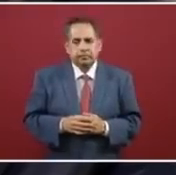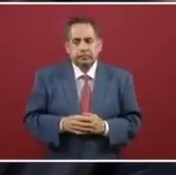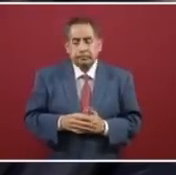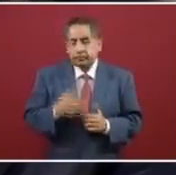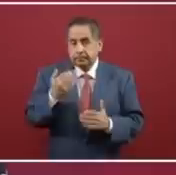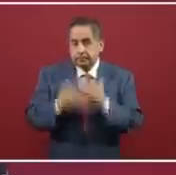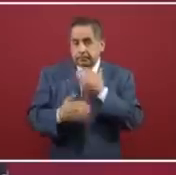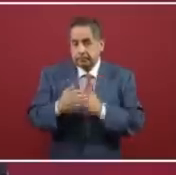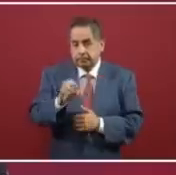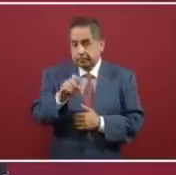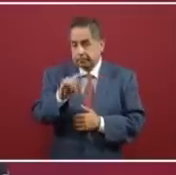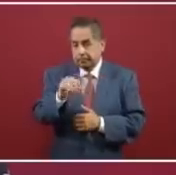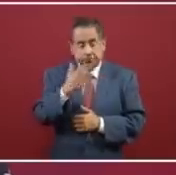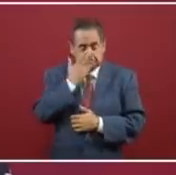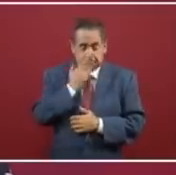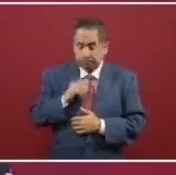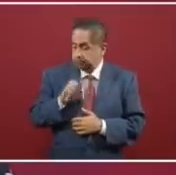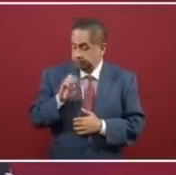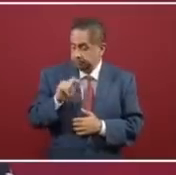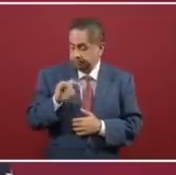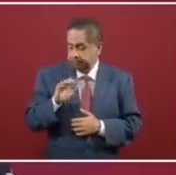falta de ética